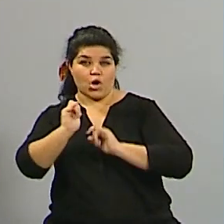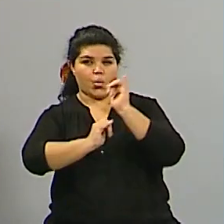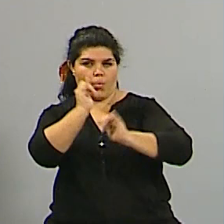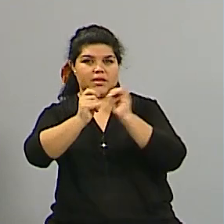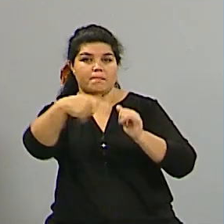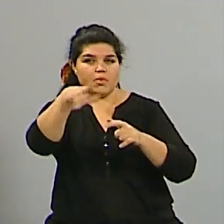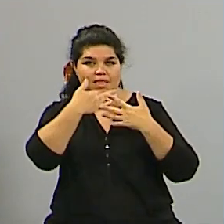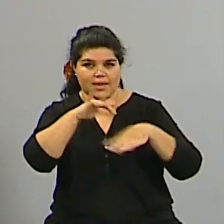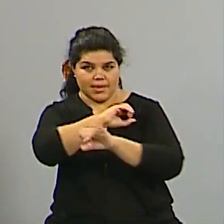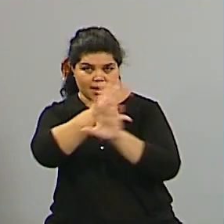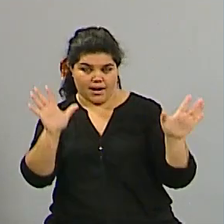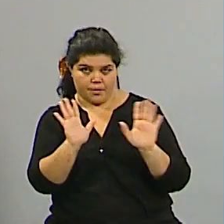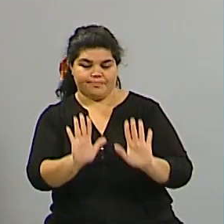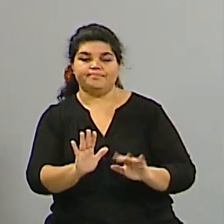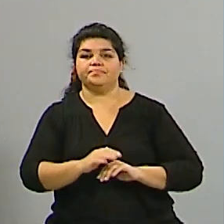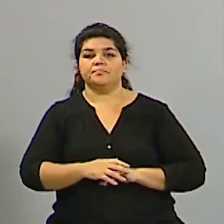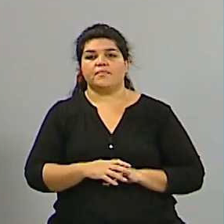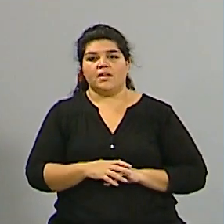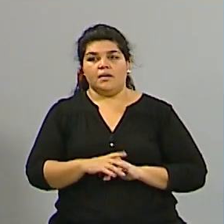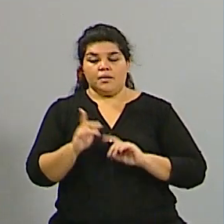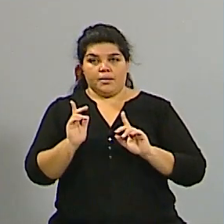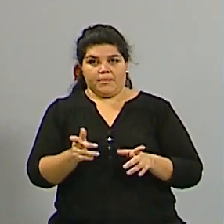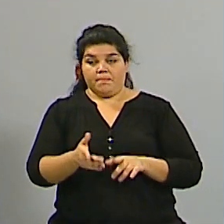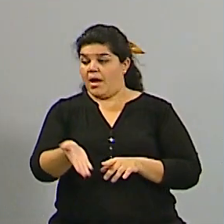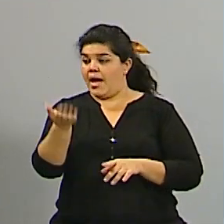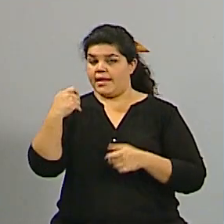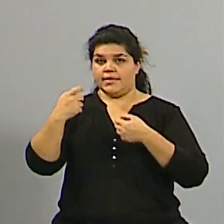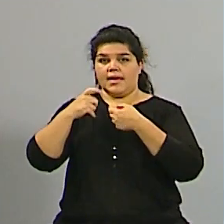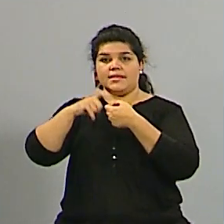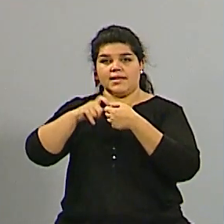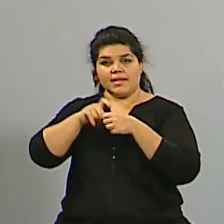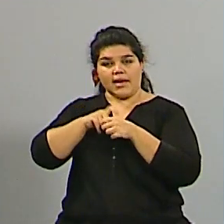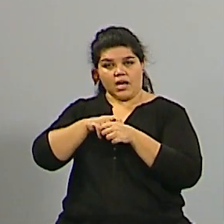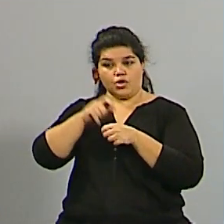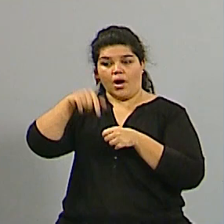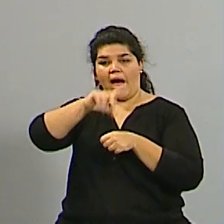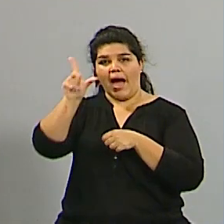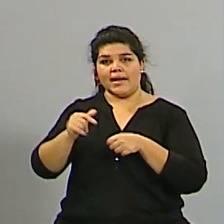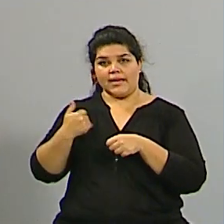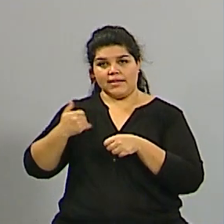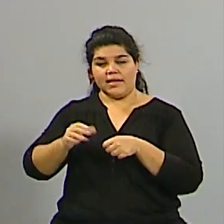para entenderlo. Si vos mirabas la tasa de sindicalización en Argentina en